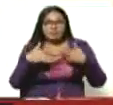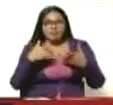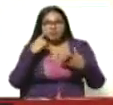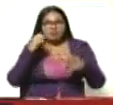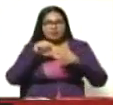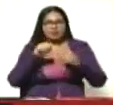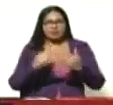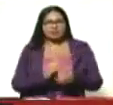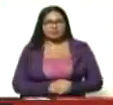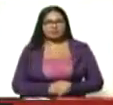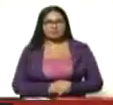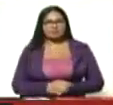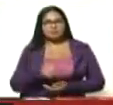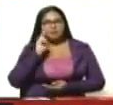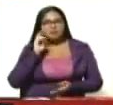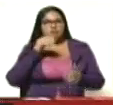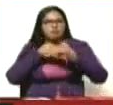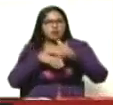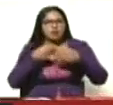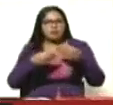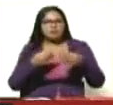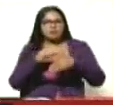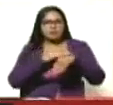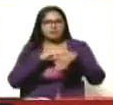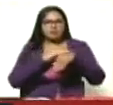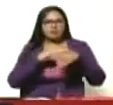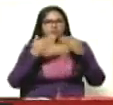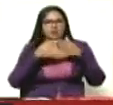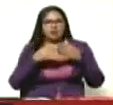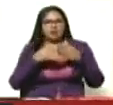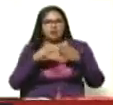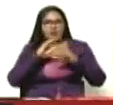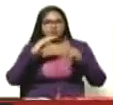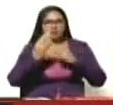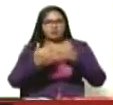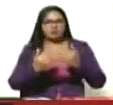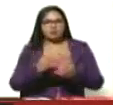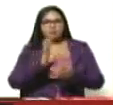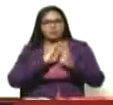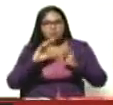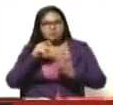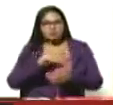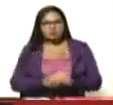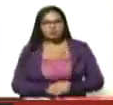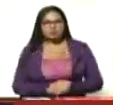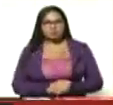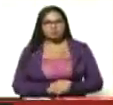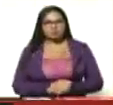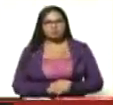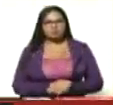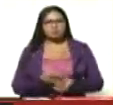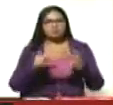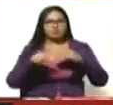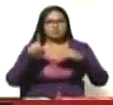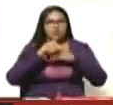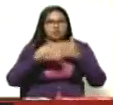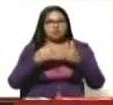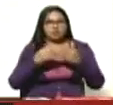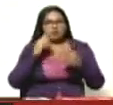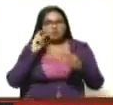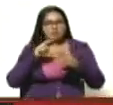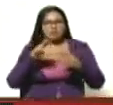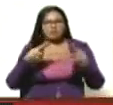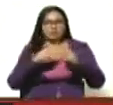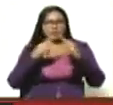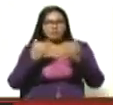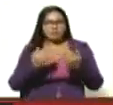había escapado de las manos. Es la intervención que realiza el ministro del Poder Popular para la Cultura, Ernesto Villegas, desde el auditorio del Liceo Andrés Bello, en el marco de este encuentro